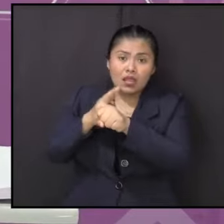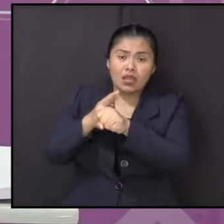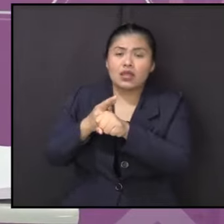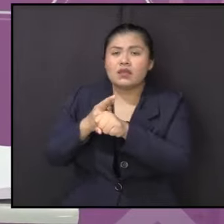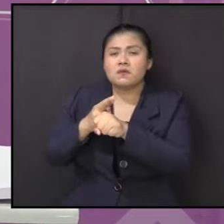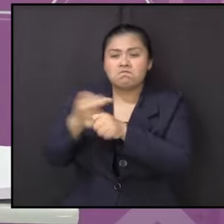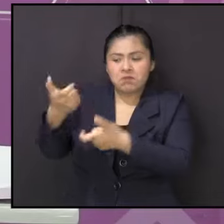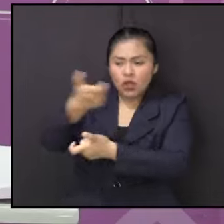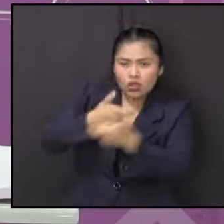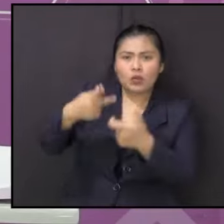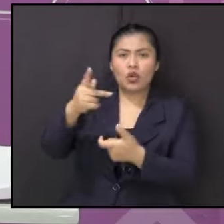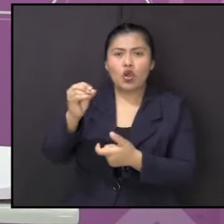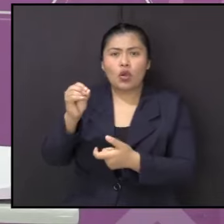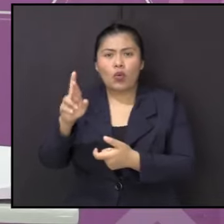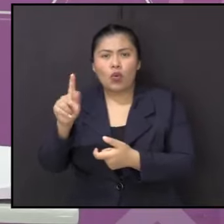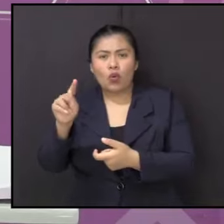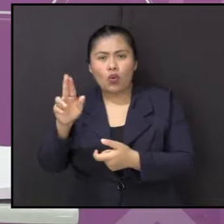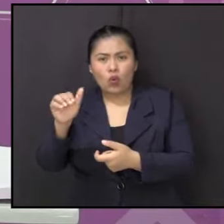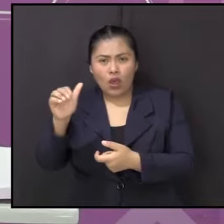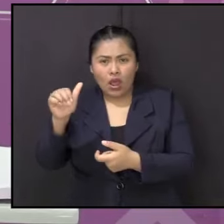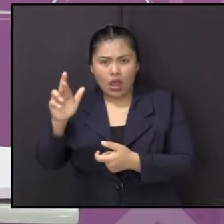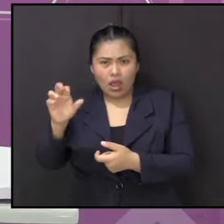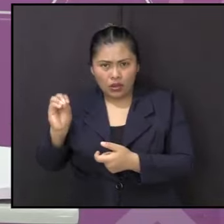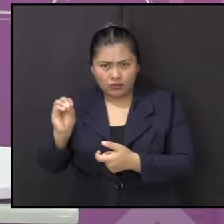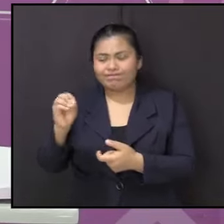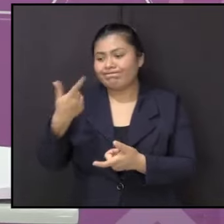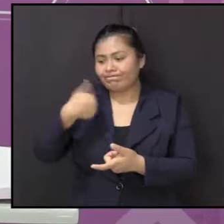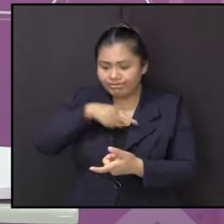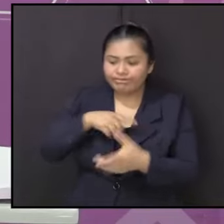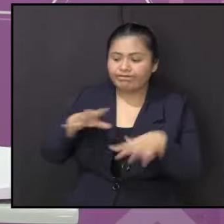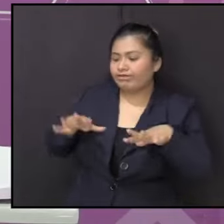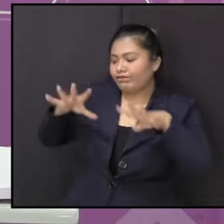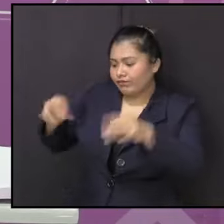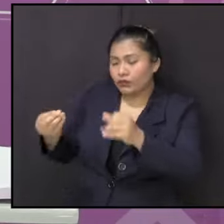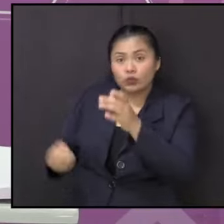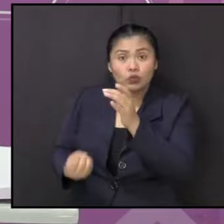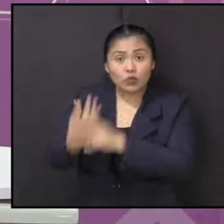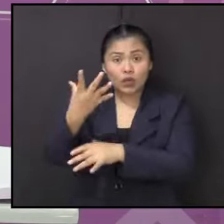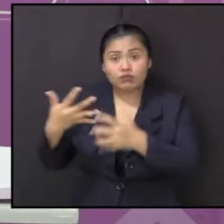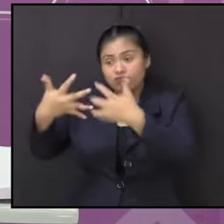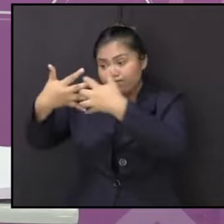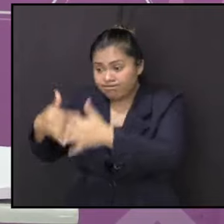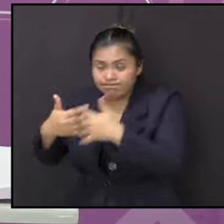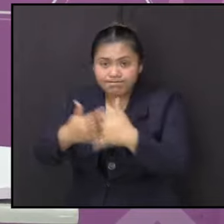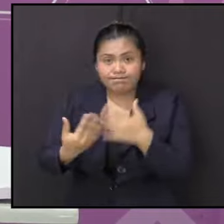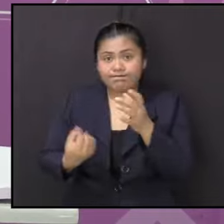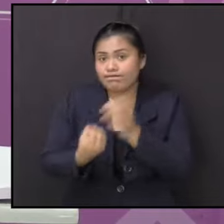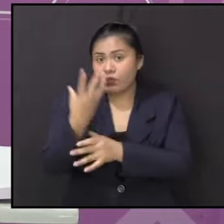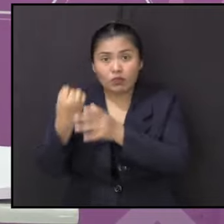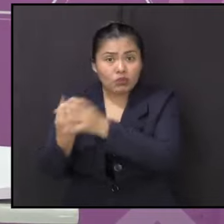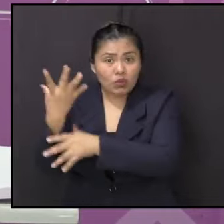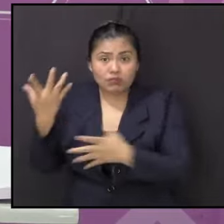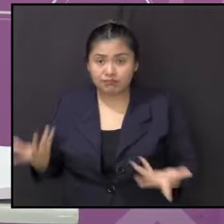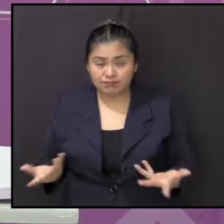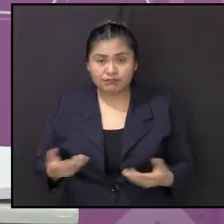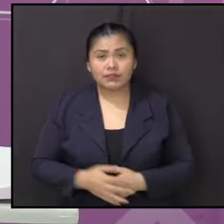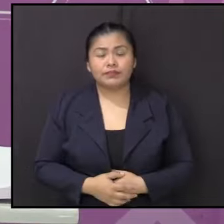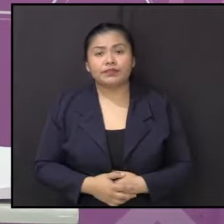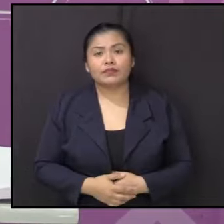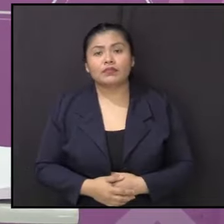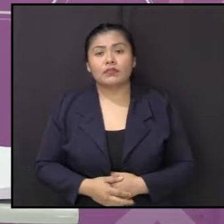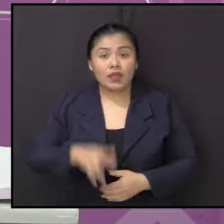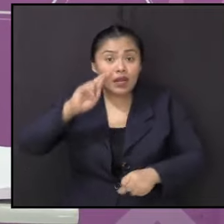Portuario, que creen estos programas de capacitación, asesoría empresarial, etcétera, pero la verdad mucho el reiterar la corresponsabilidad que puedan tener